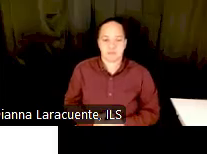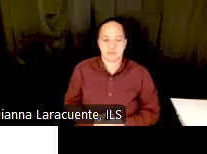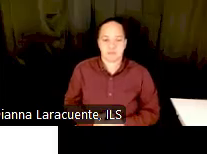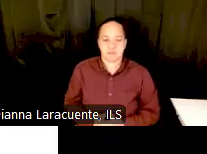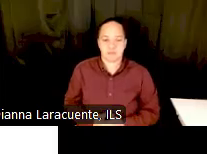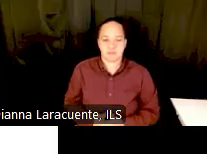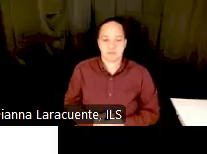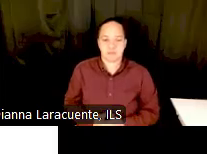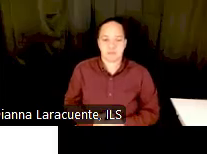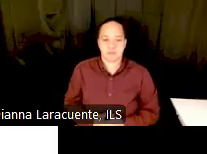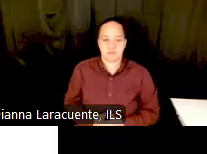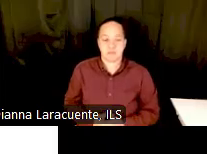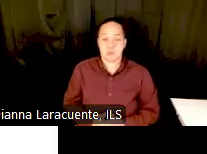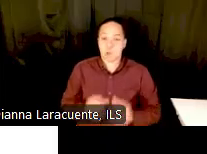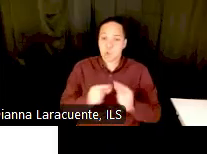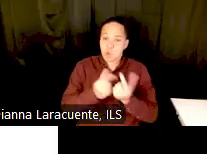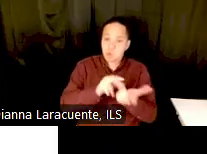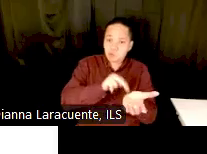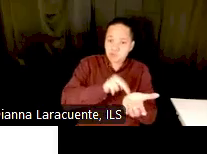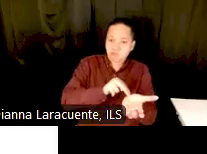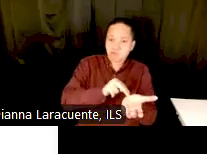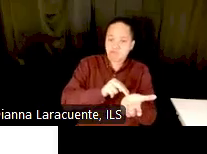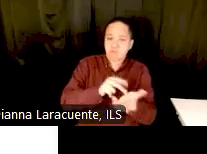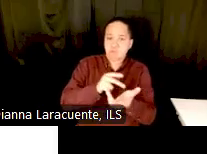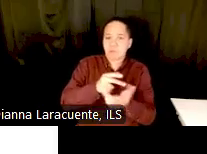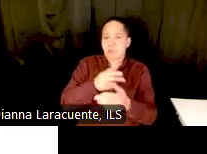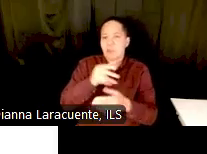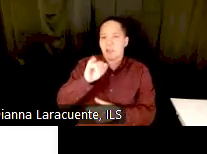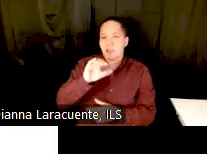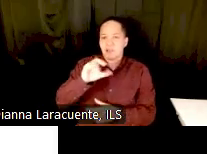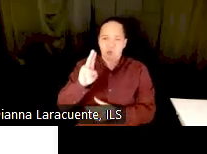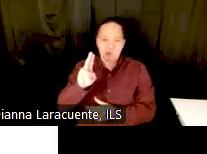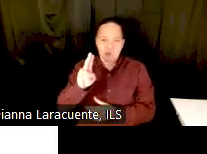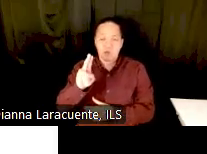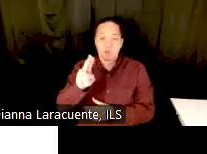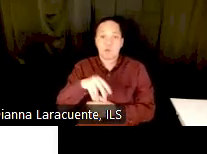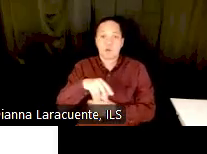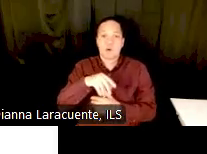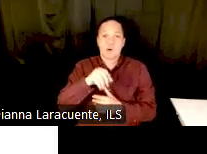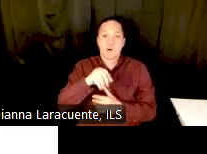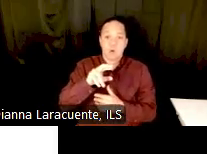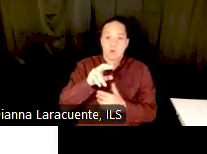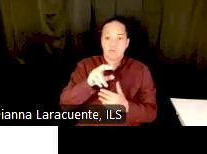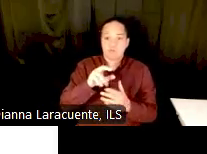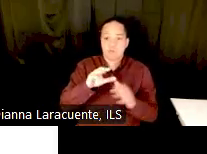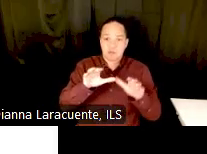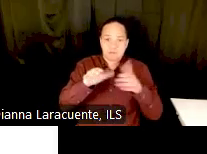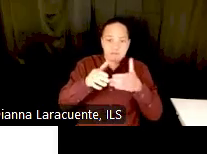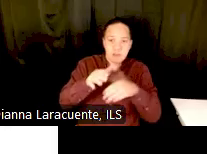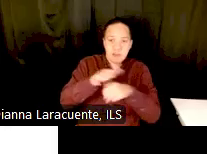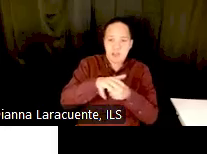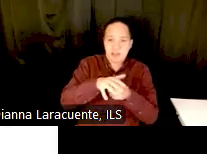profesionales de enfermería trabajan en un cuidado intensivo o en una unidad de crisis,